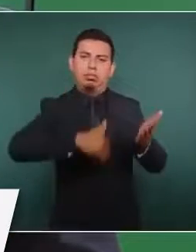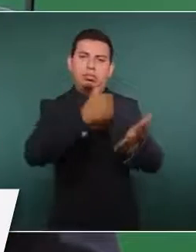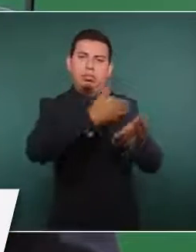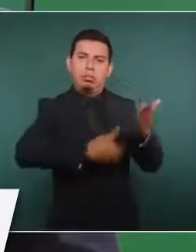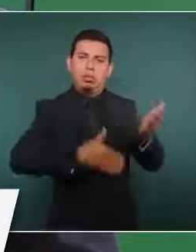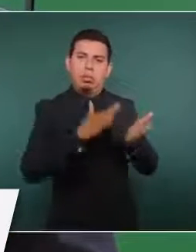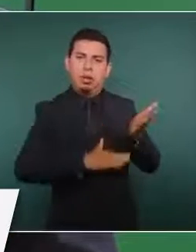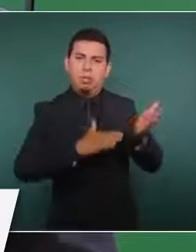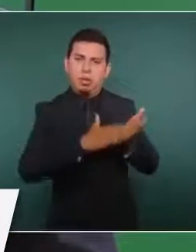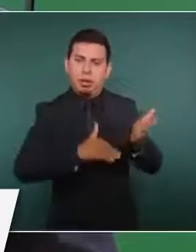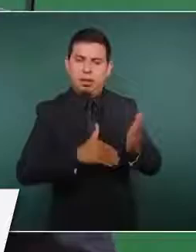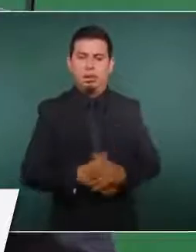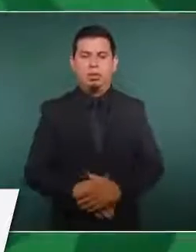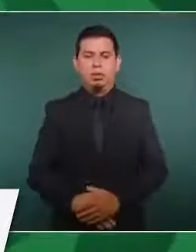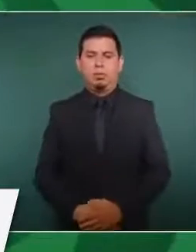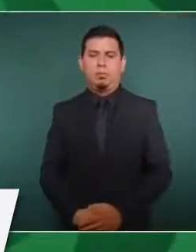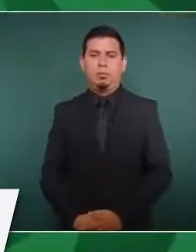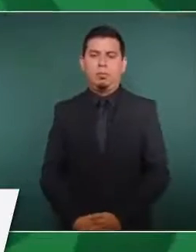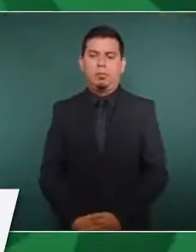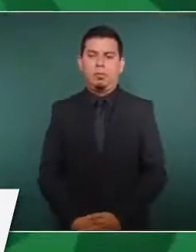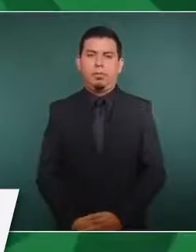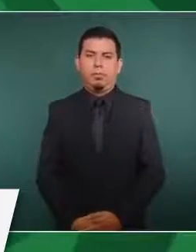Además, en ese